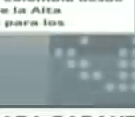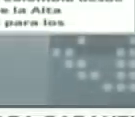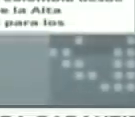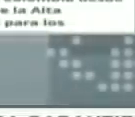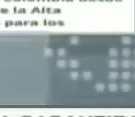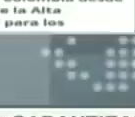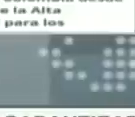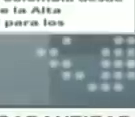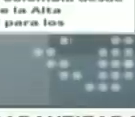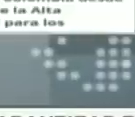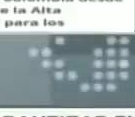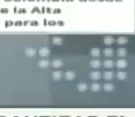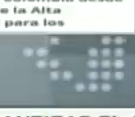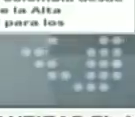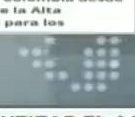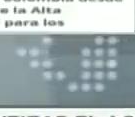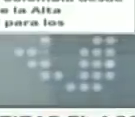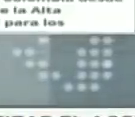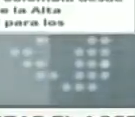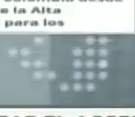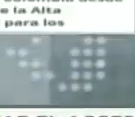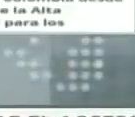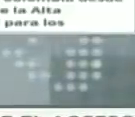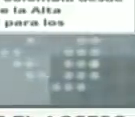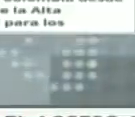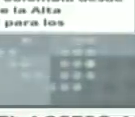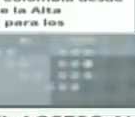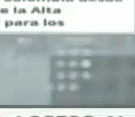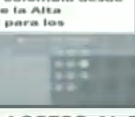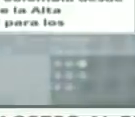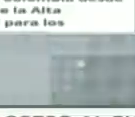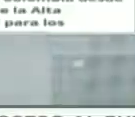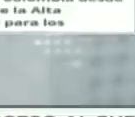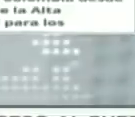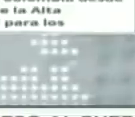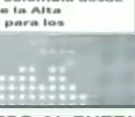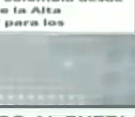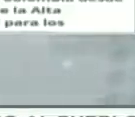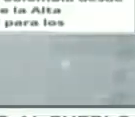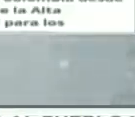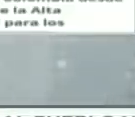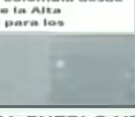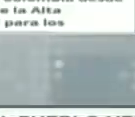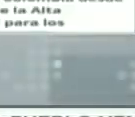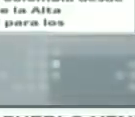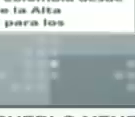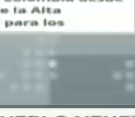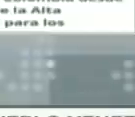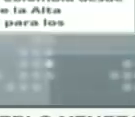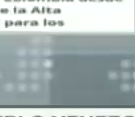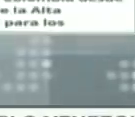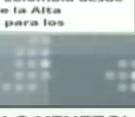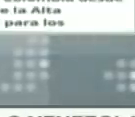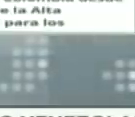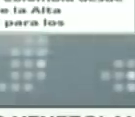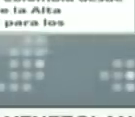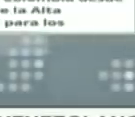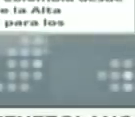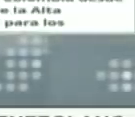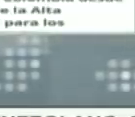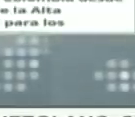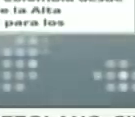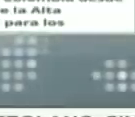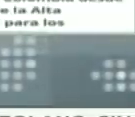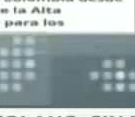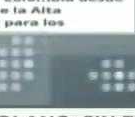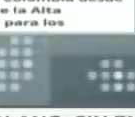como decíamos, no hay Estado y, como decía el presidente Maduro, los pocos grupos, policía, algunas